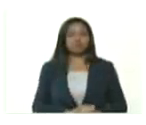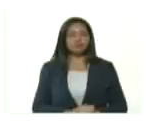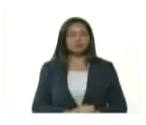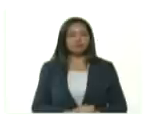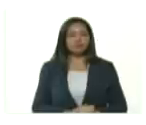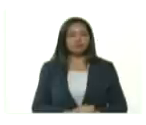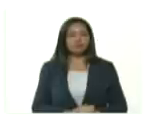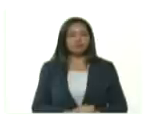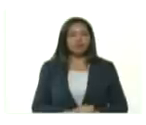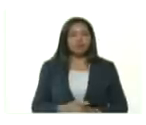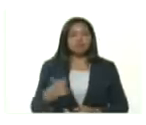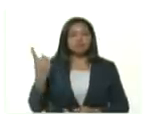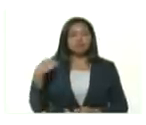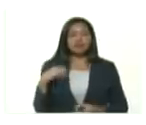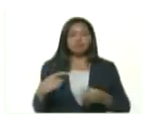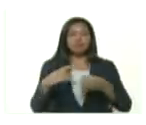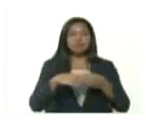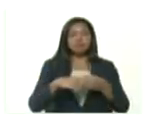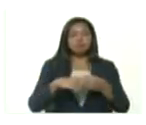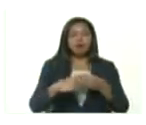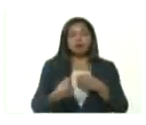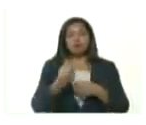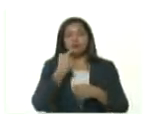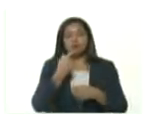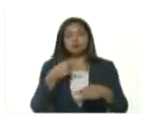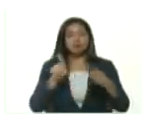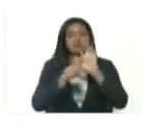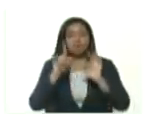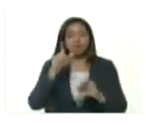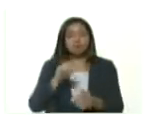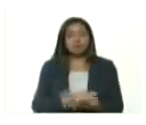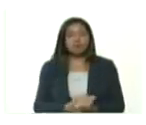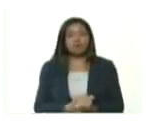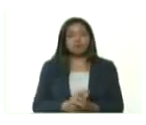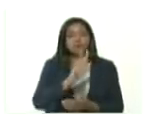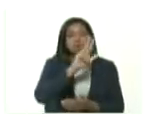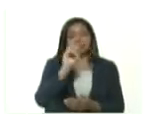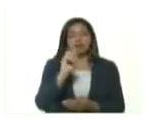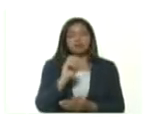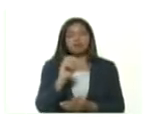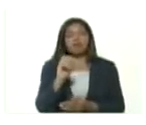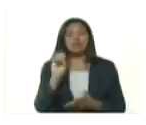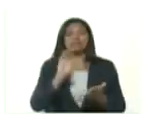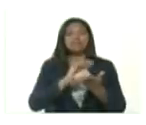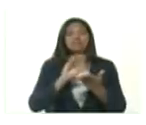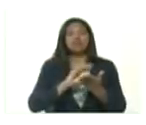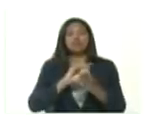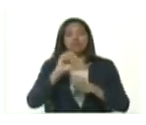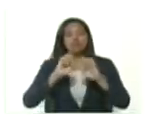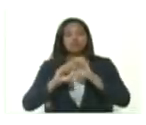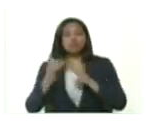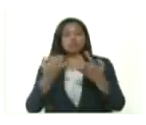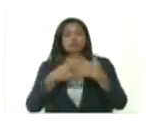Tenemos internados con tratamiento 30 en centros de diagnóstico integral,